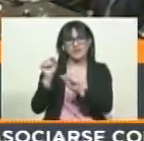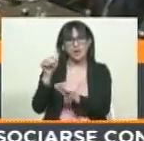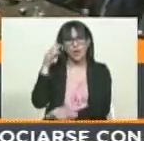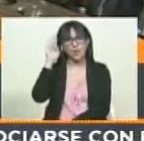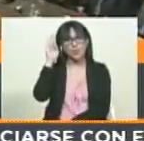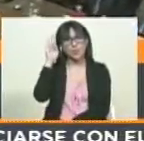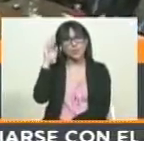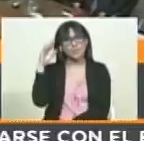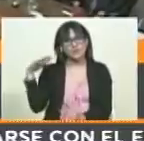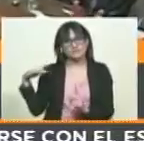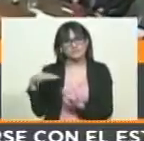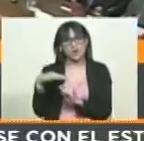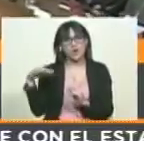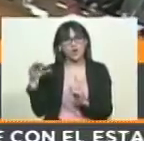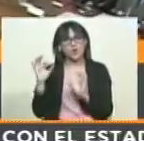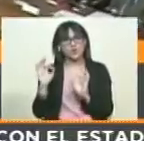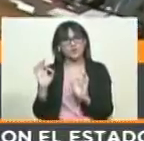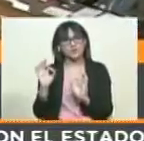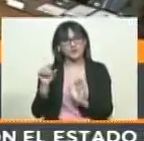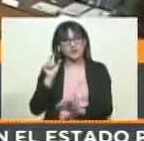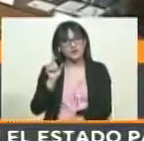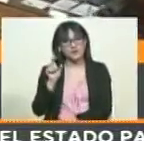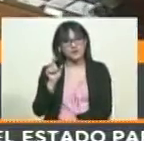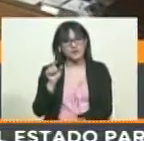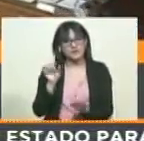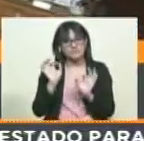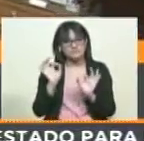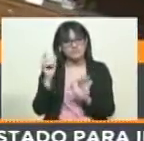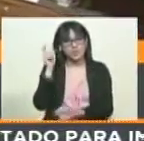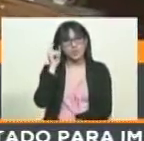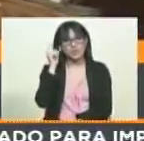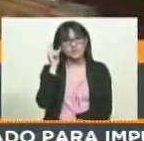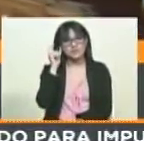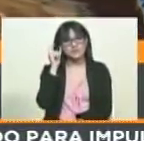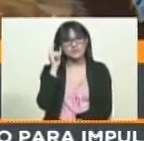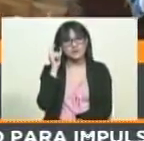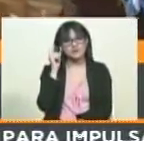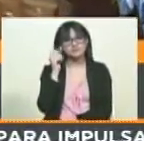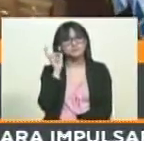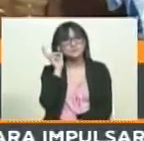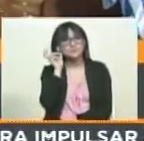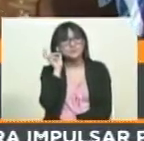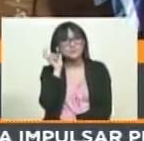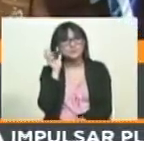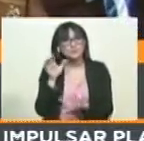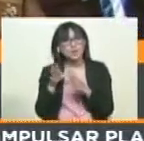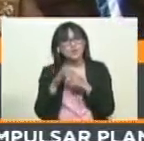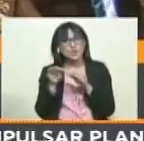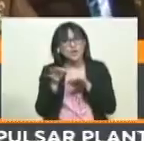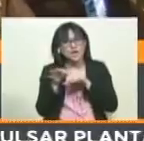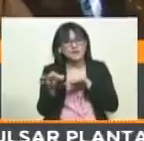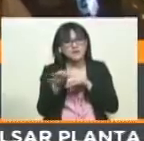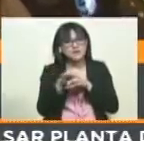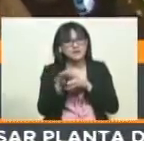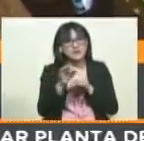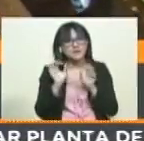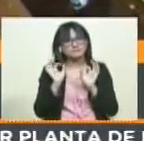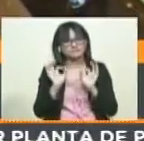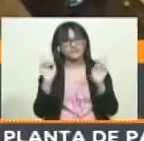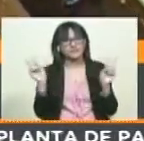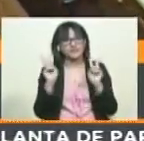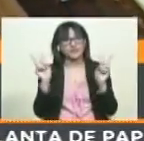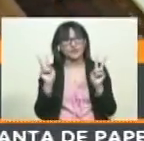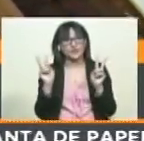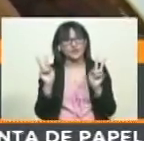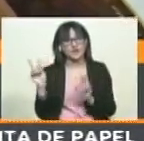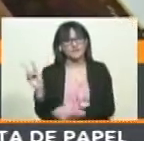de ataque sónico, ese día había un verdadero sonido muy grande en toda la isla, precisamente por la victoria de